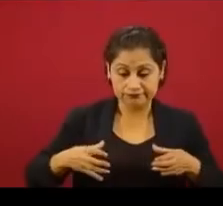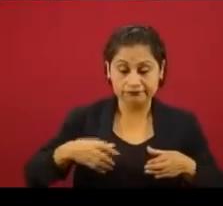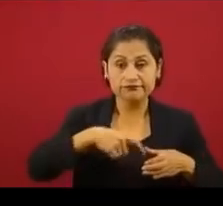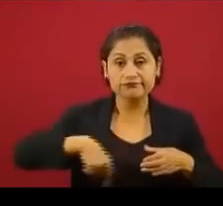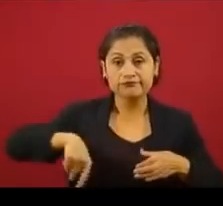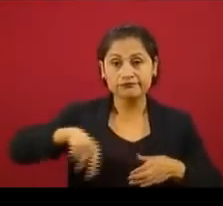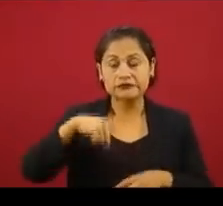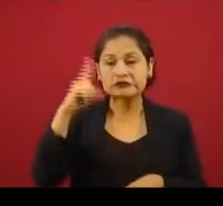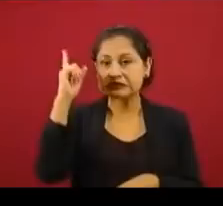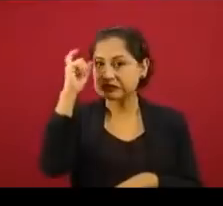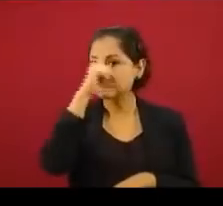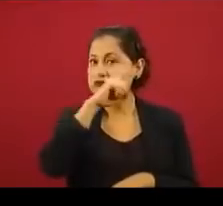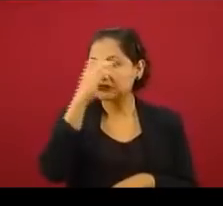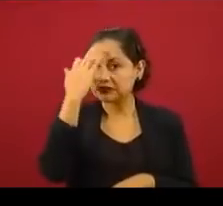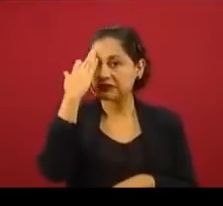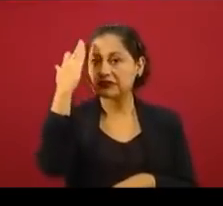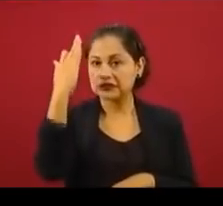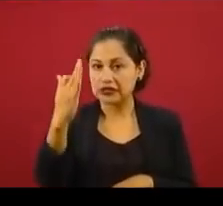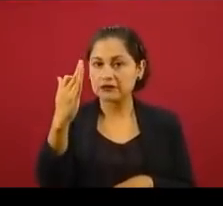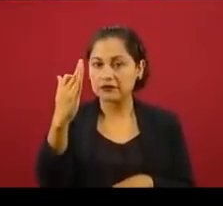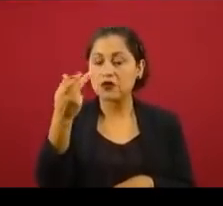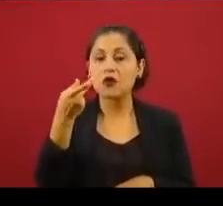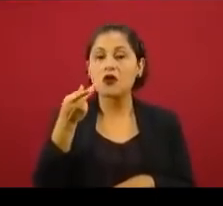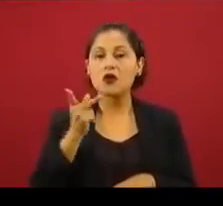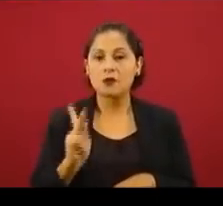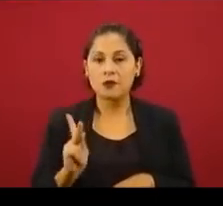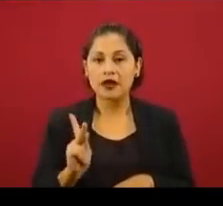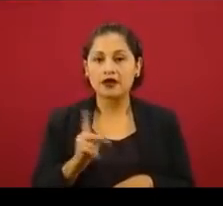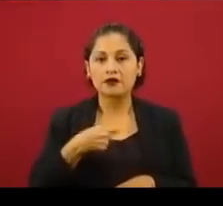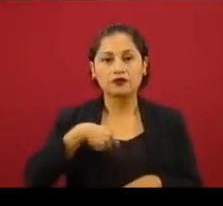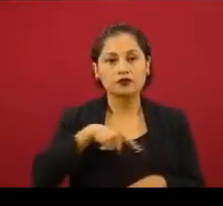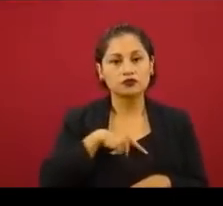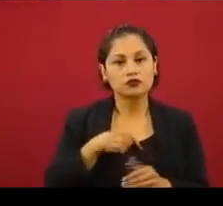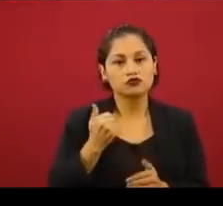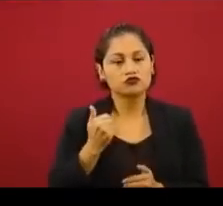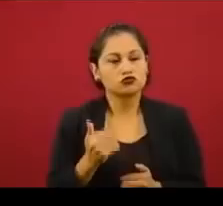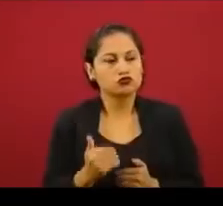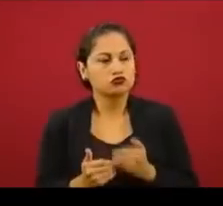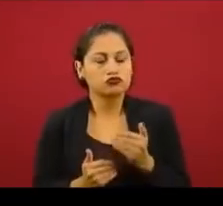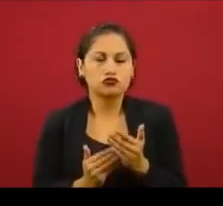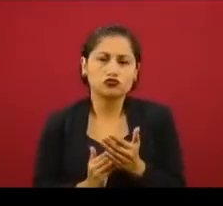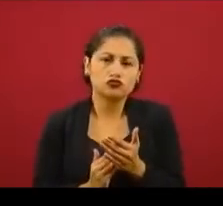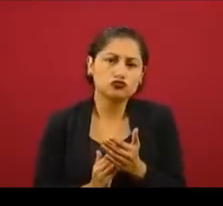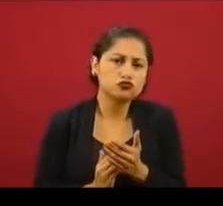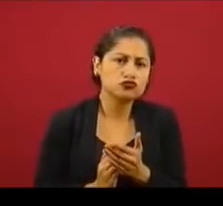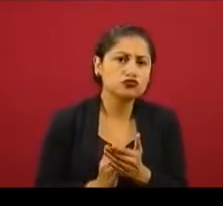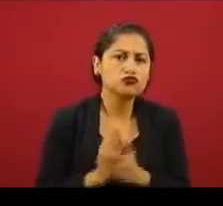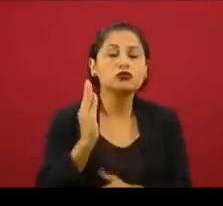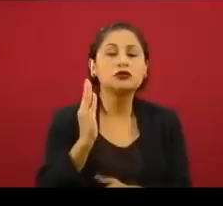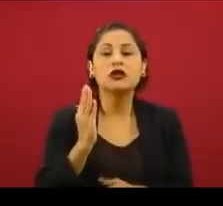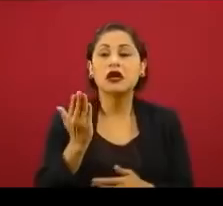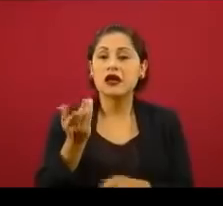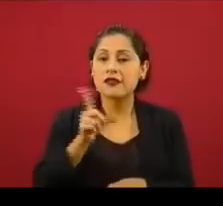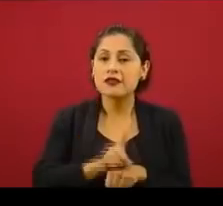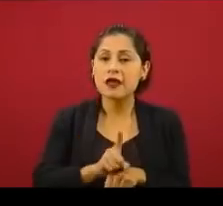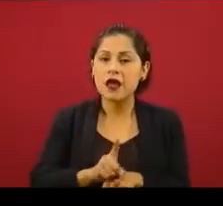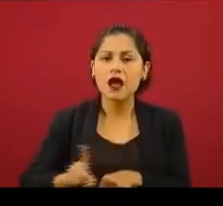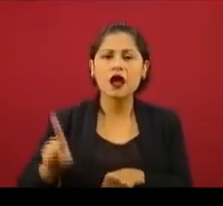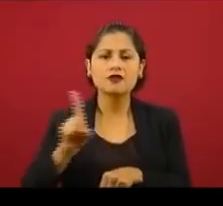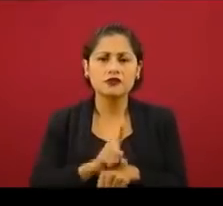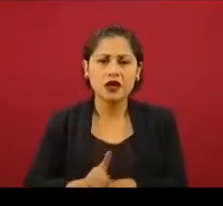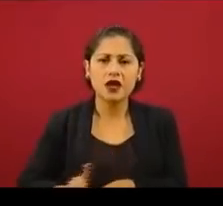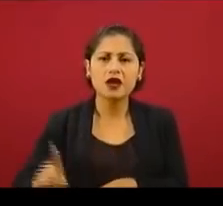Entonces, decirles, ahí vamos, estamos pendientes todos los días. Y